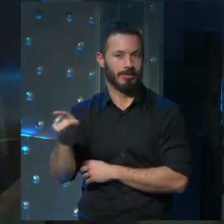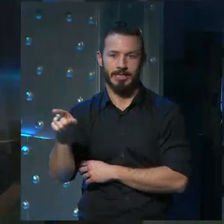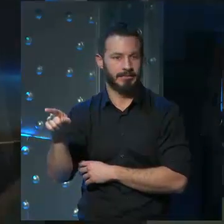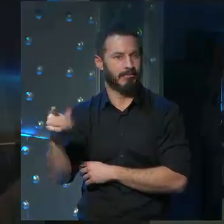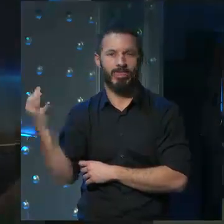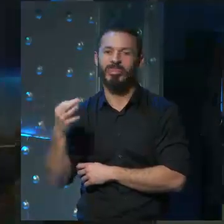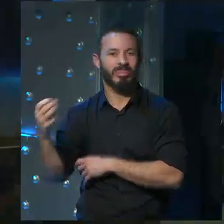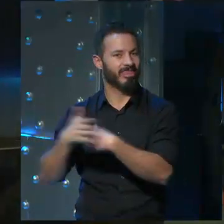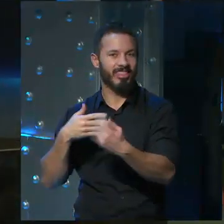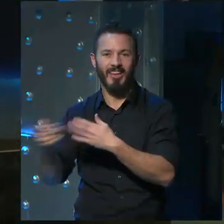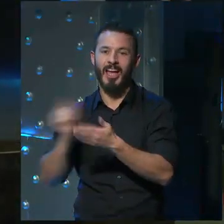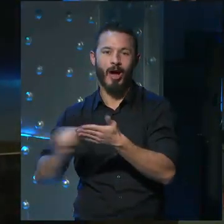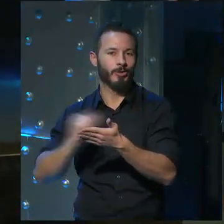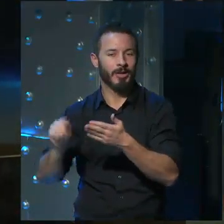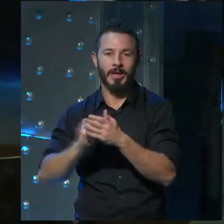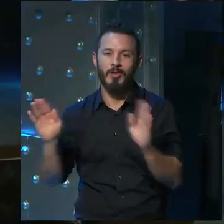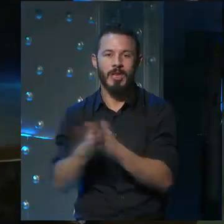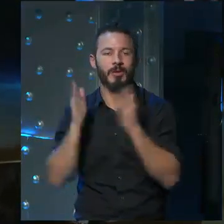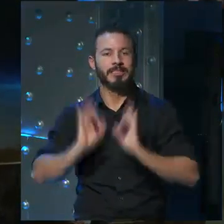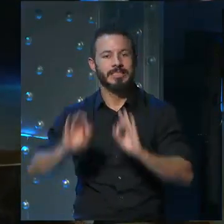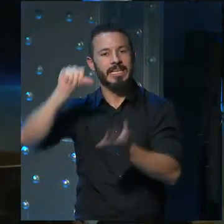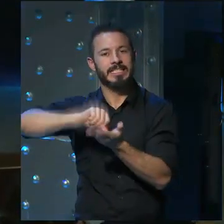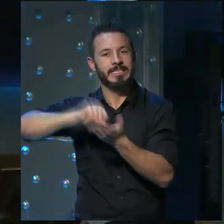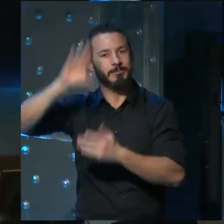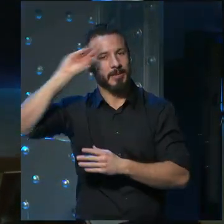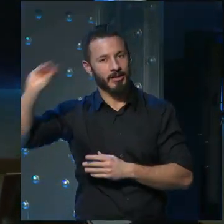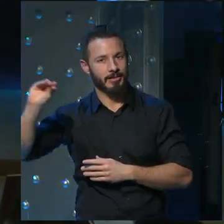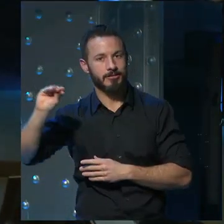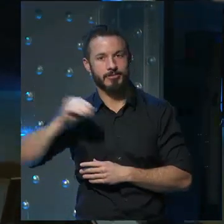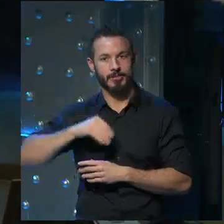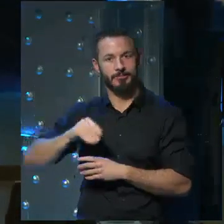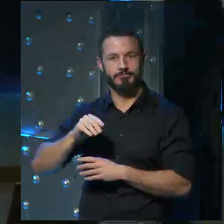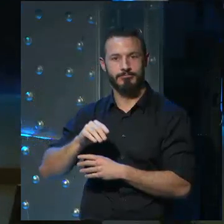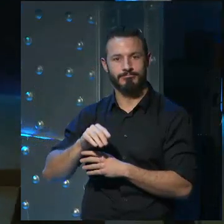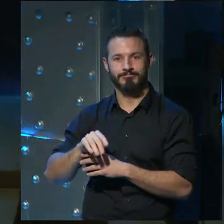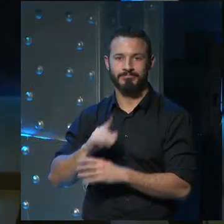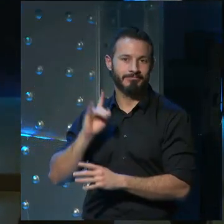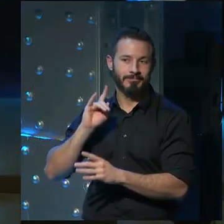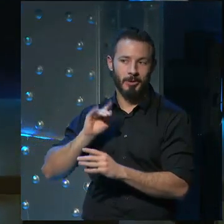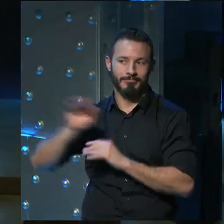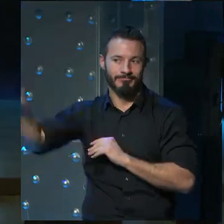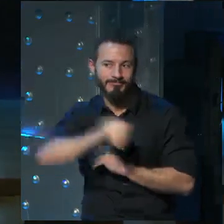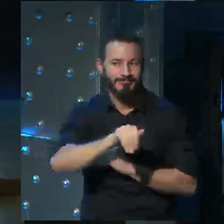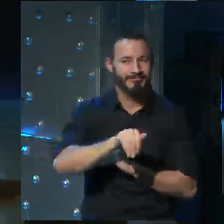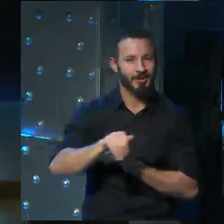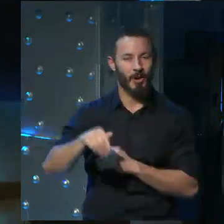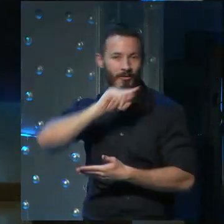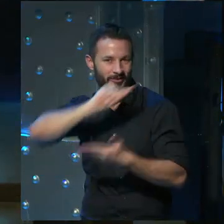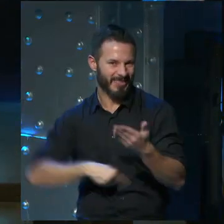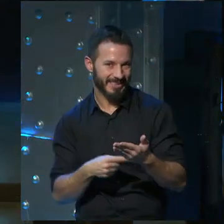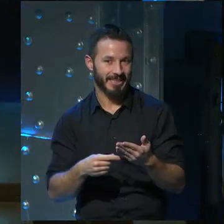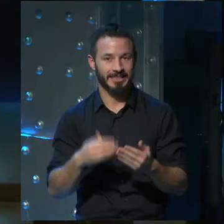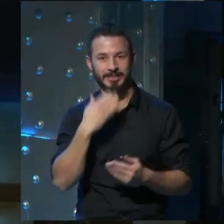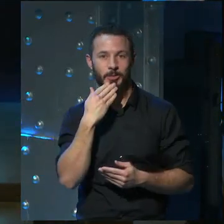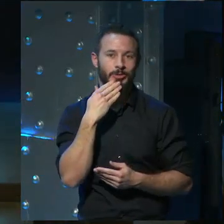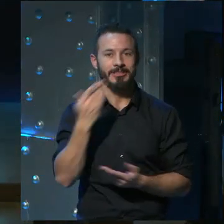libro de Smart Cities. Y así fue. Contactó con ella, le fichó. Eso es un poco como convertirse también en estrella de